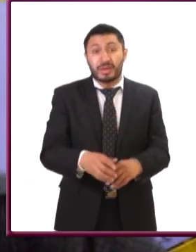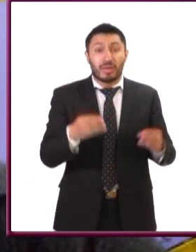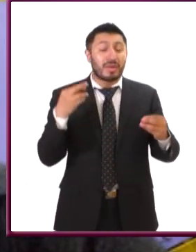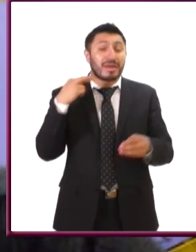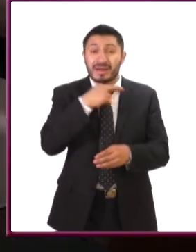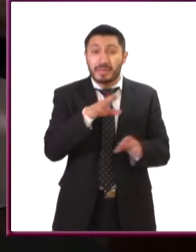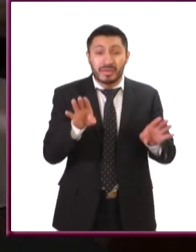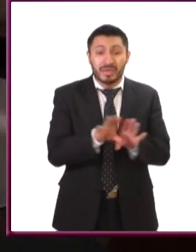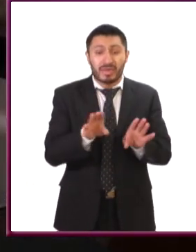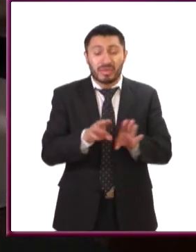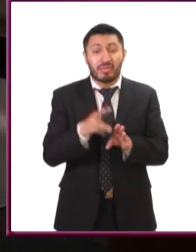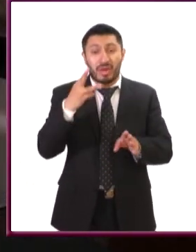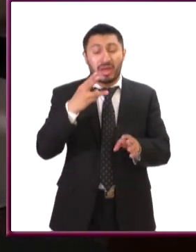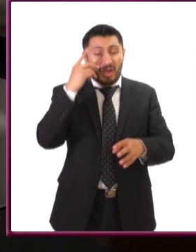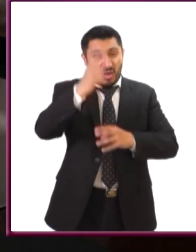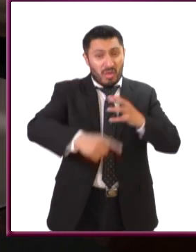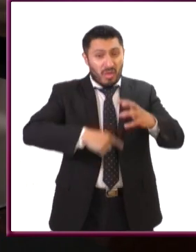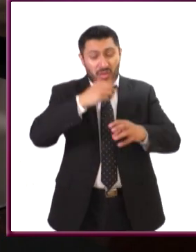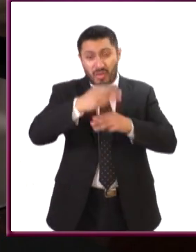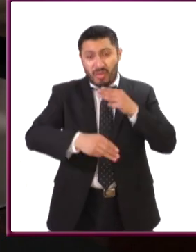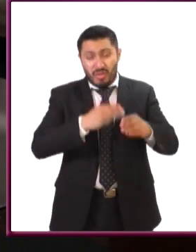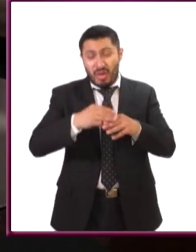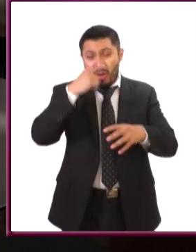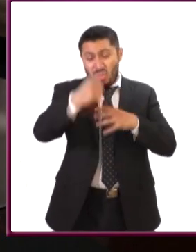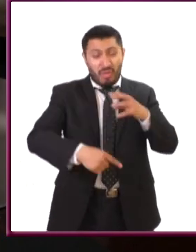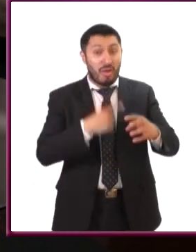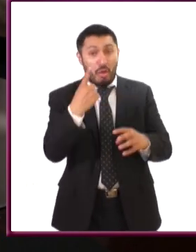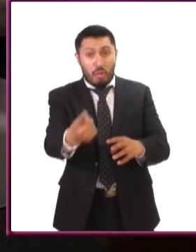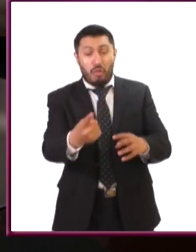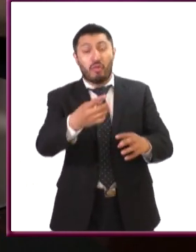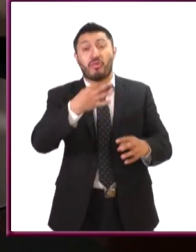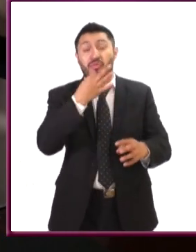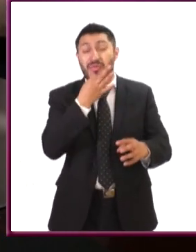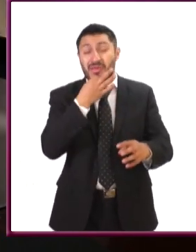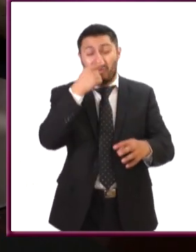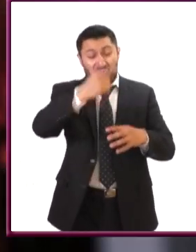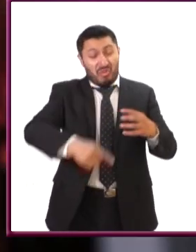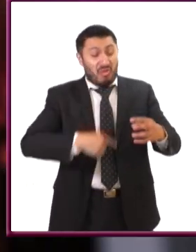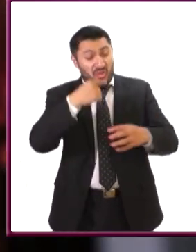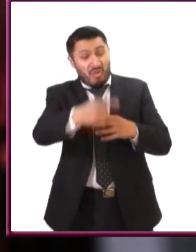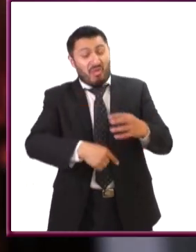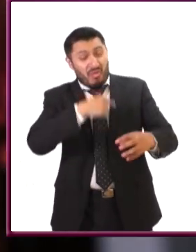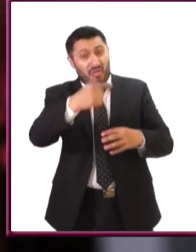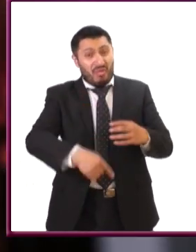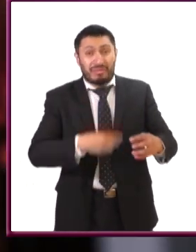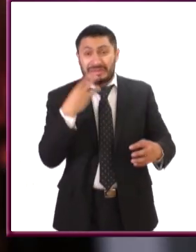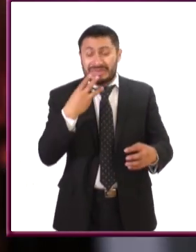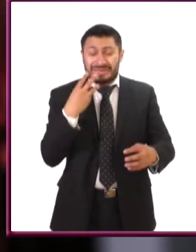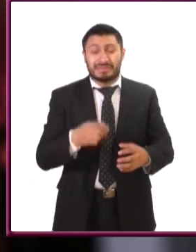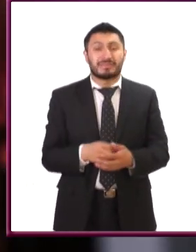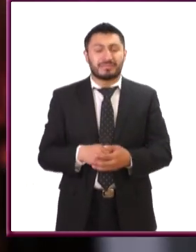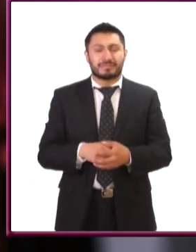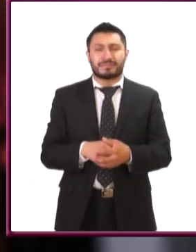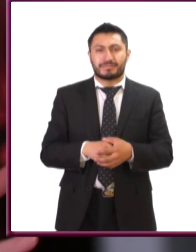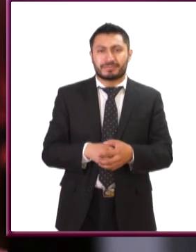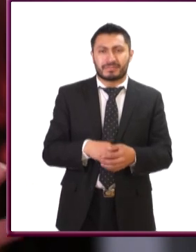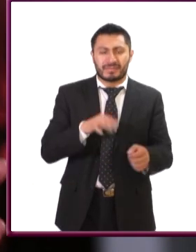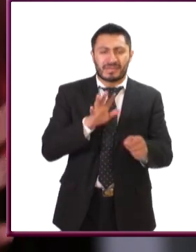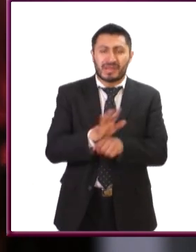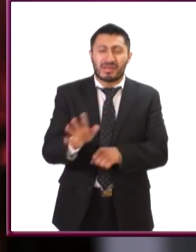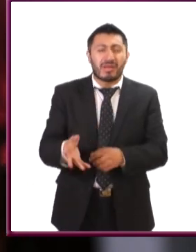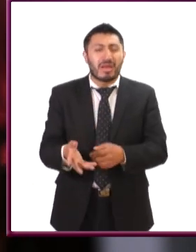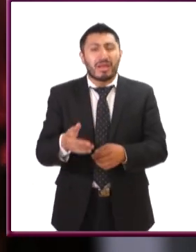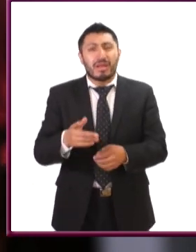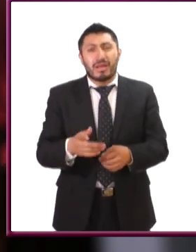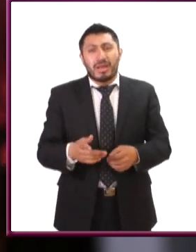no tan lento, sí. Suficiente como para darle 3 vueltas a la Tierra en un minuto. Wow. ¿Y qué es lo que mantiene a las